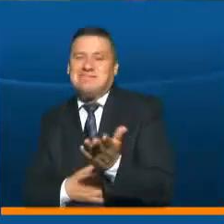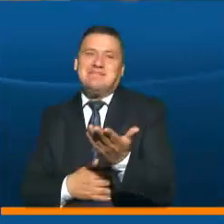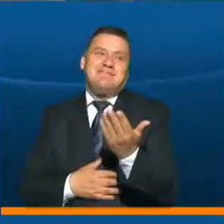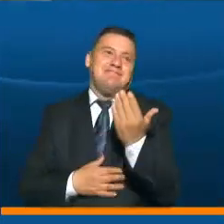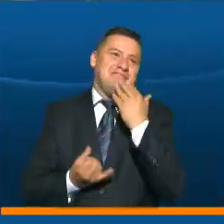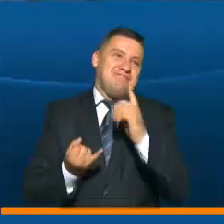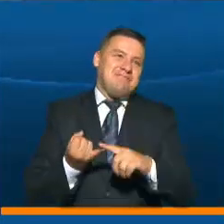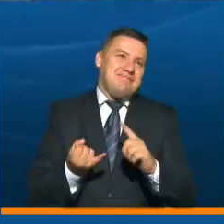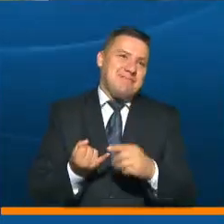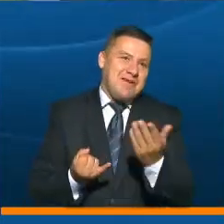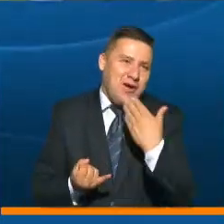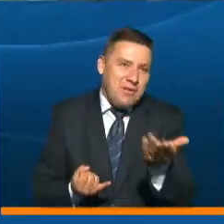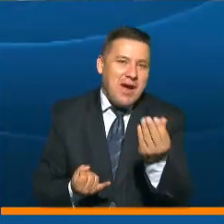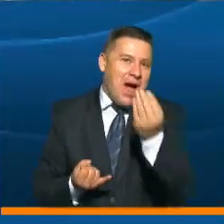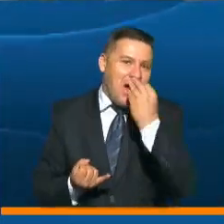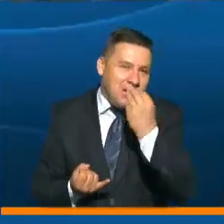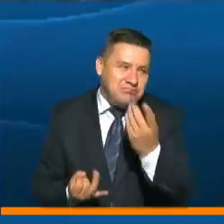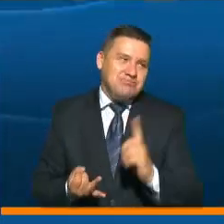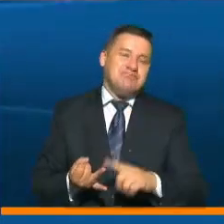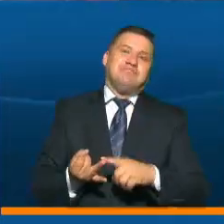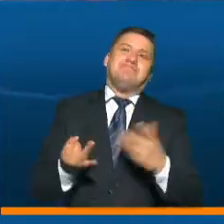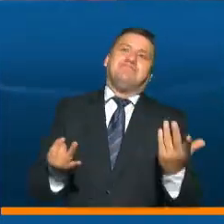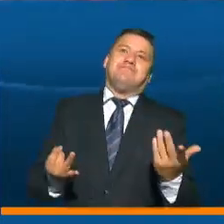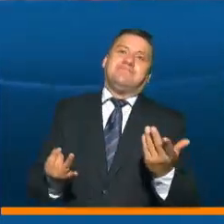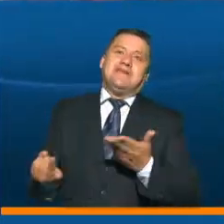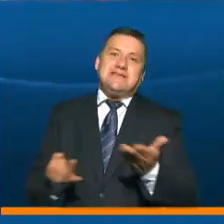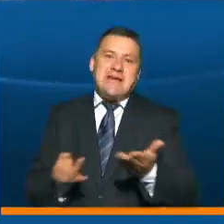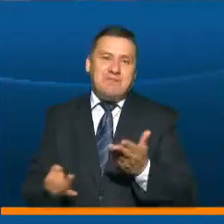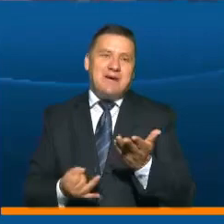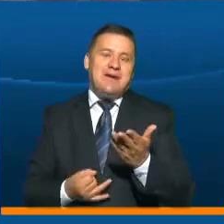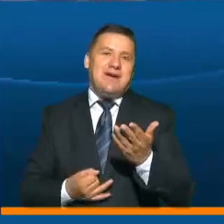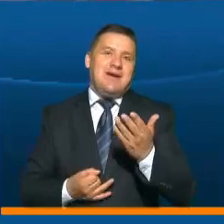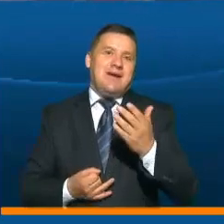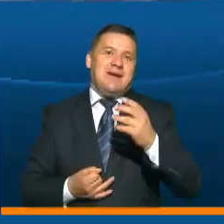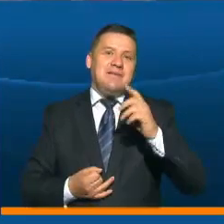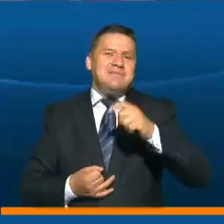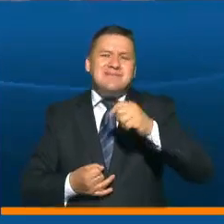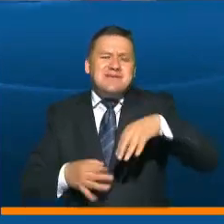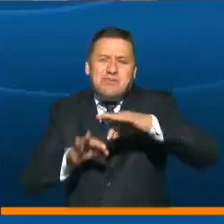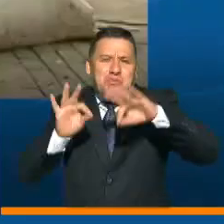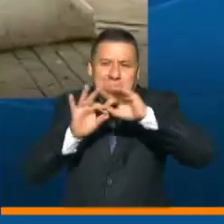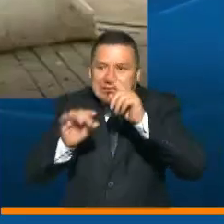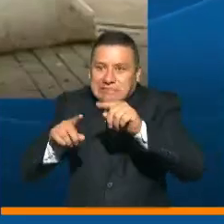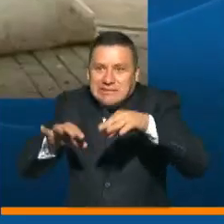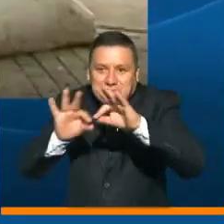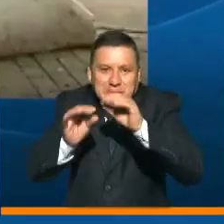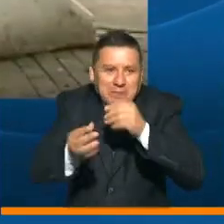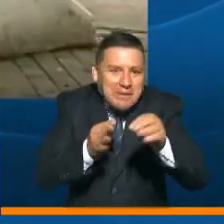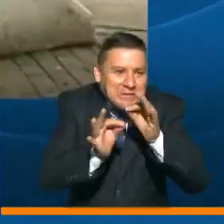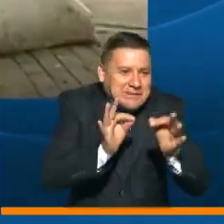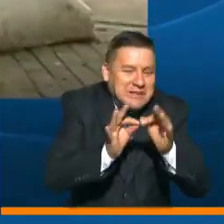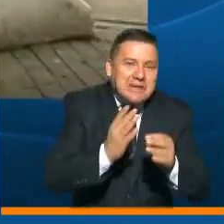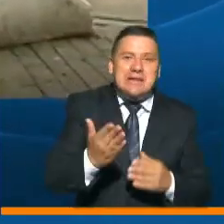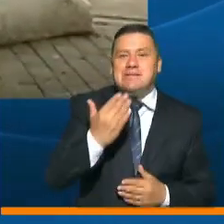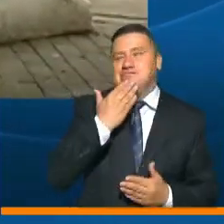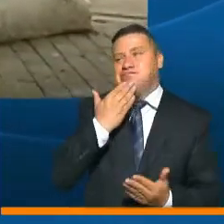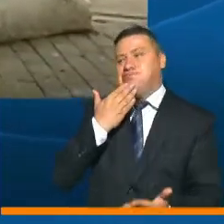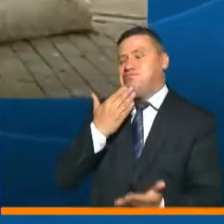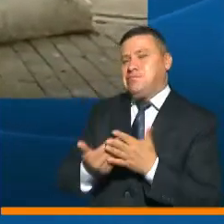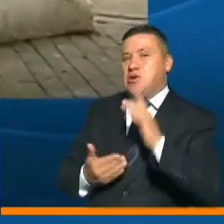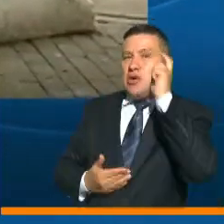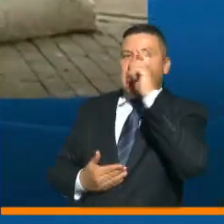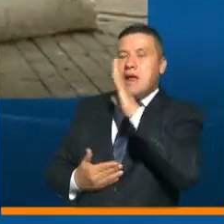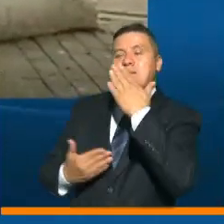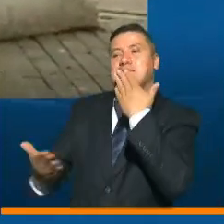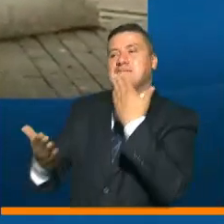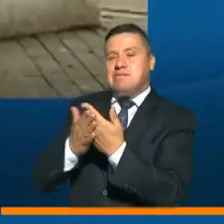sido la alimentación, servicios pues de primera necesidad. Bueno, pues agradecerle al